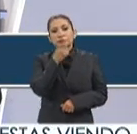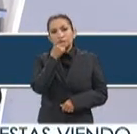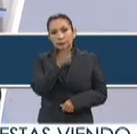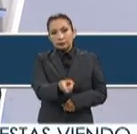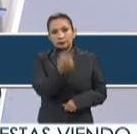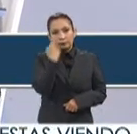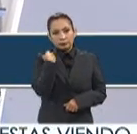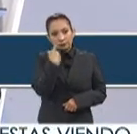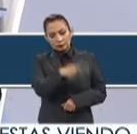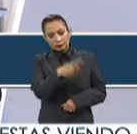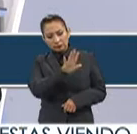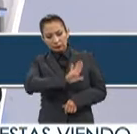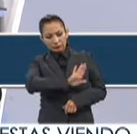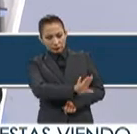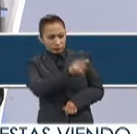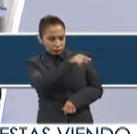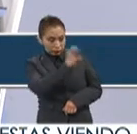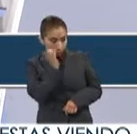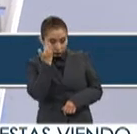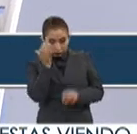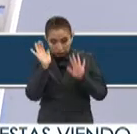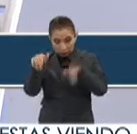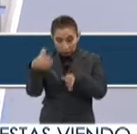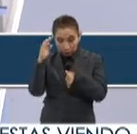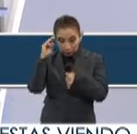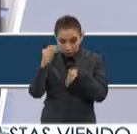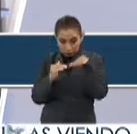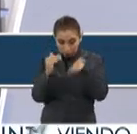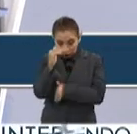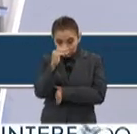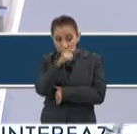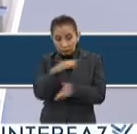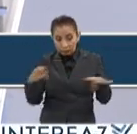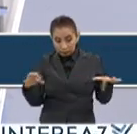el perfil que es compatible